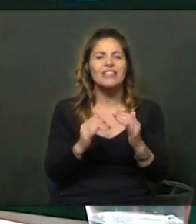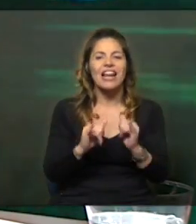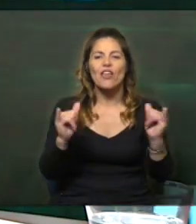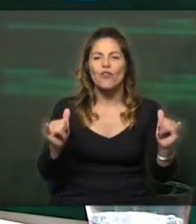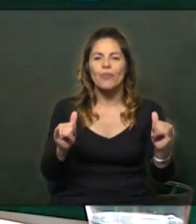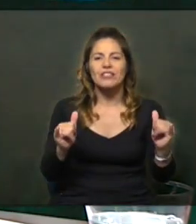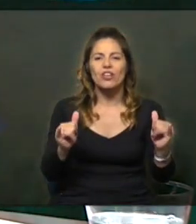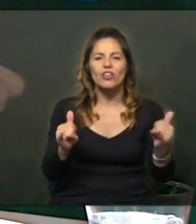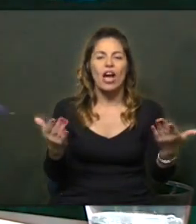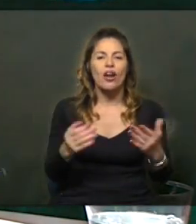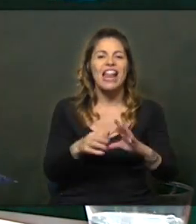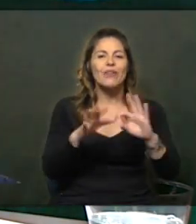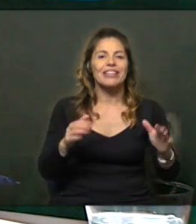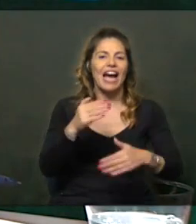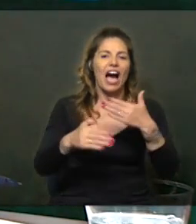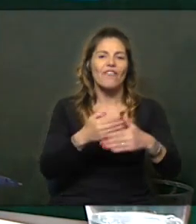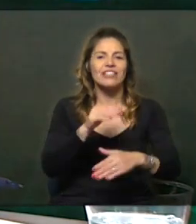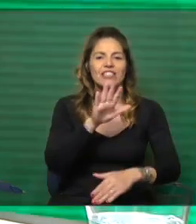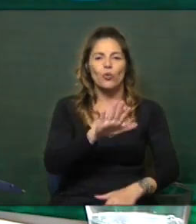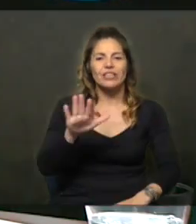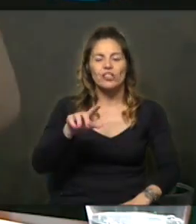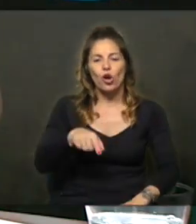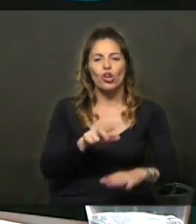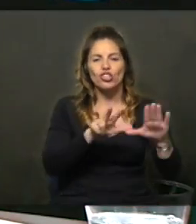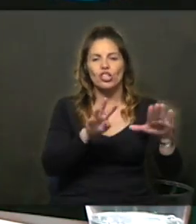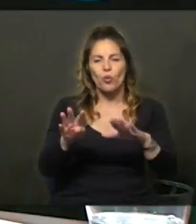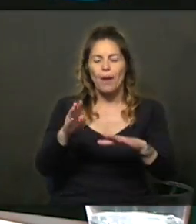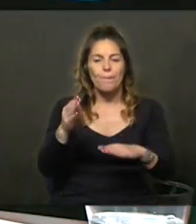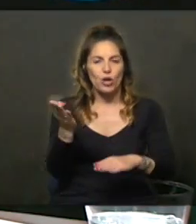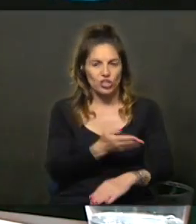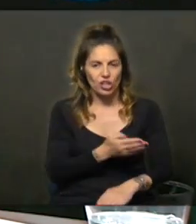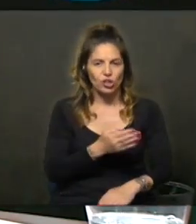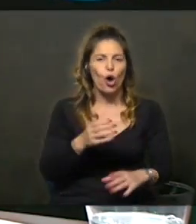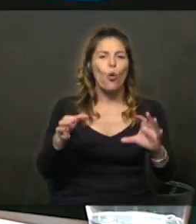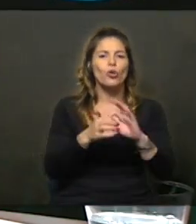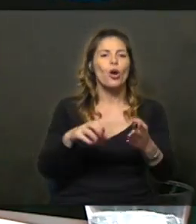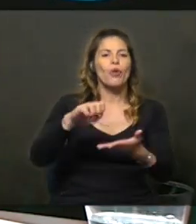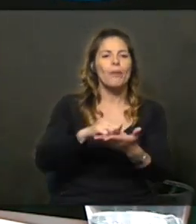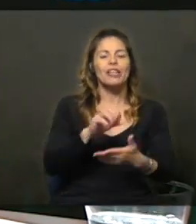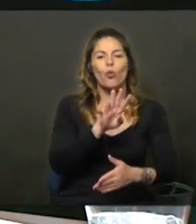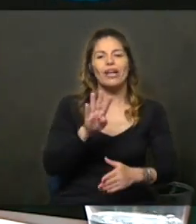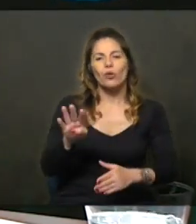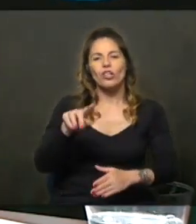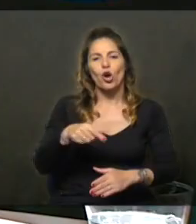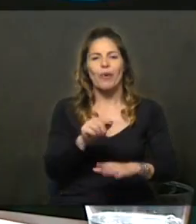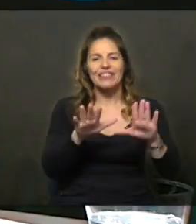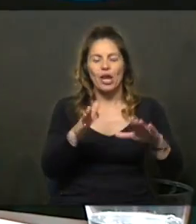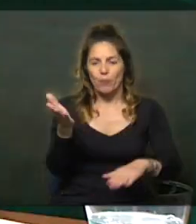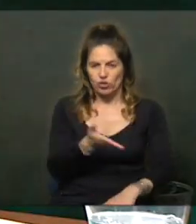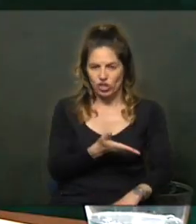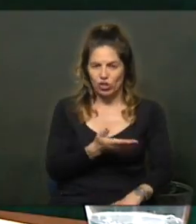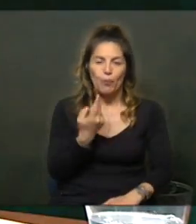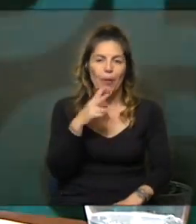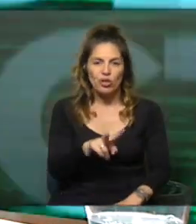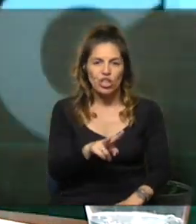20:31 la libertad avanza 55,89 por Unión por la patria 44 10% este después vamos a ver también no